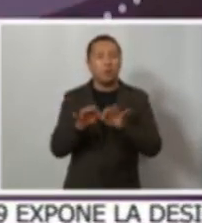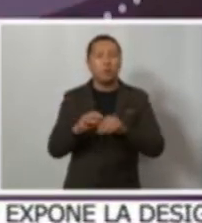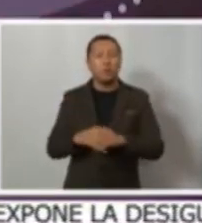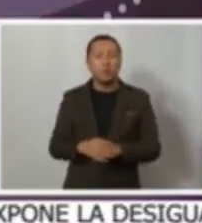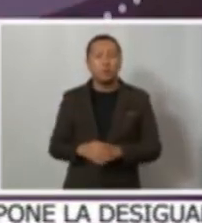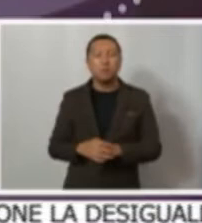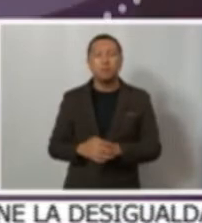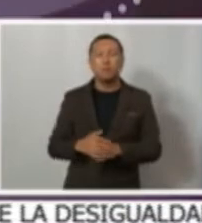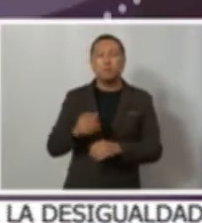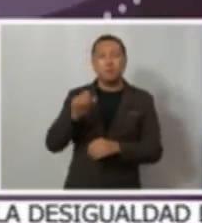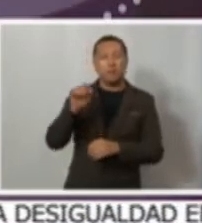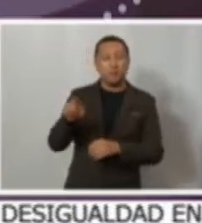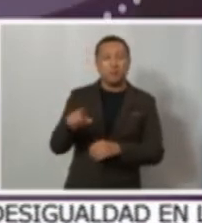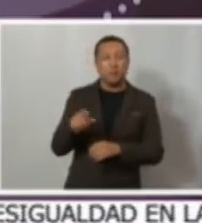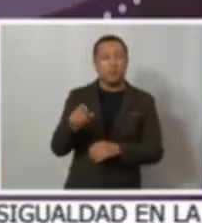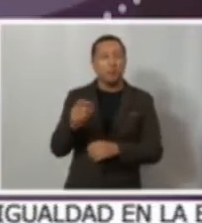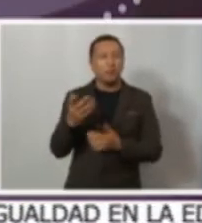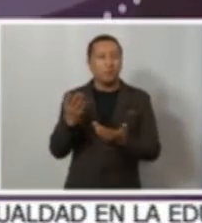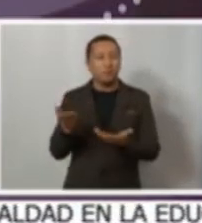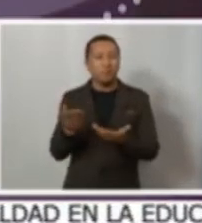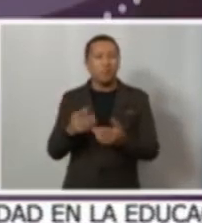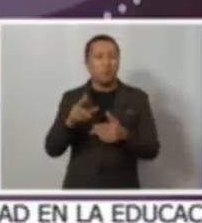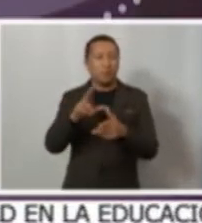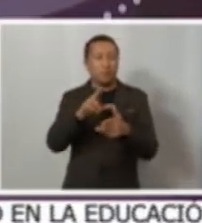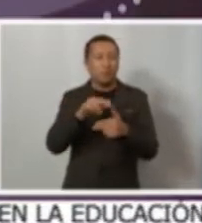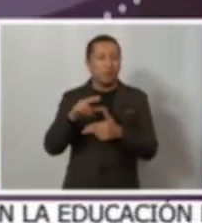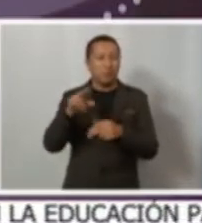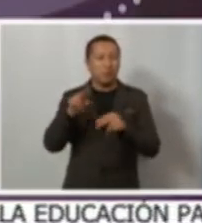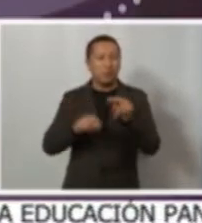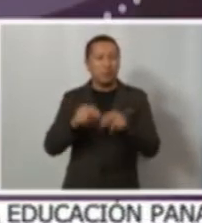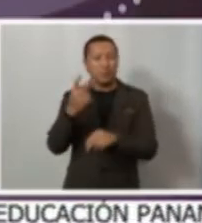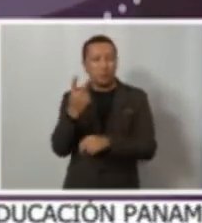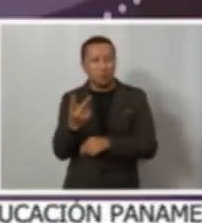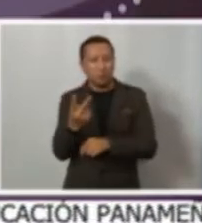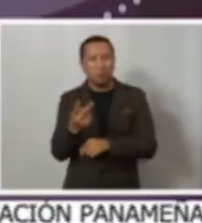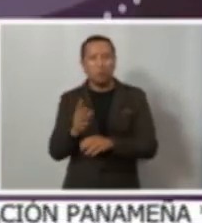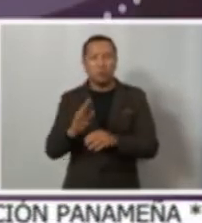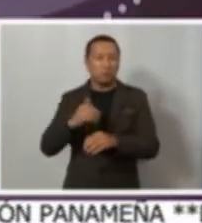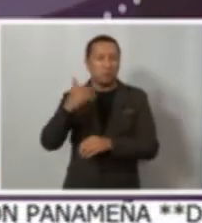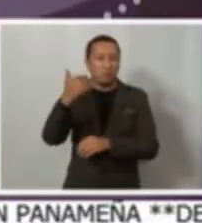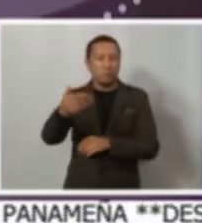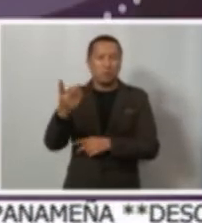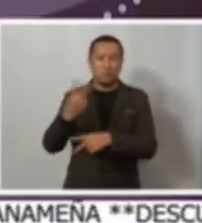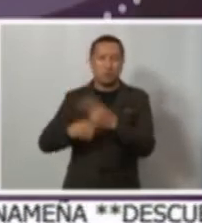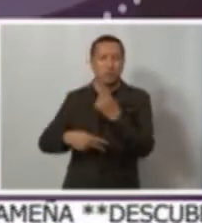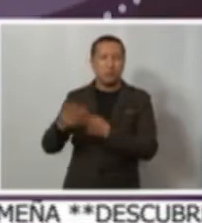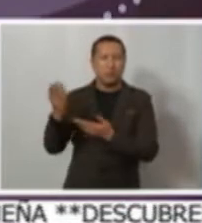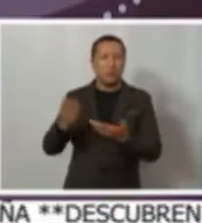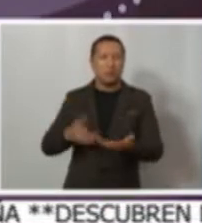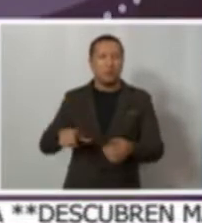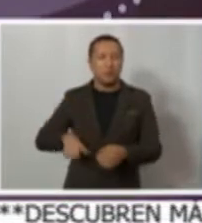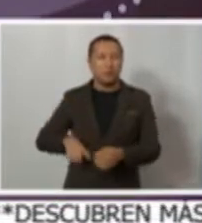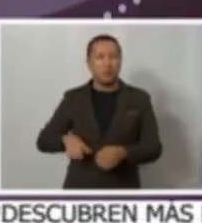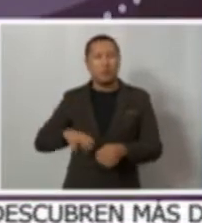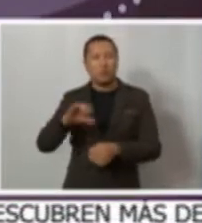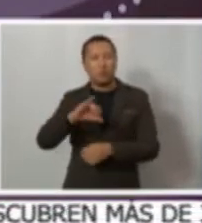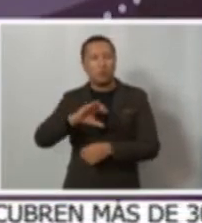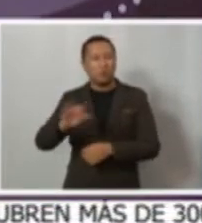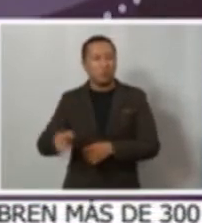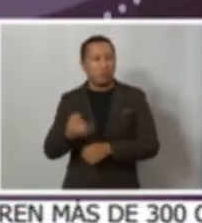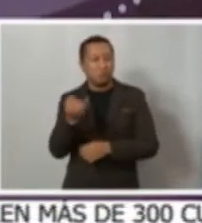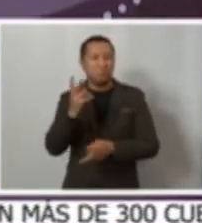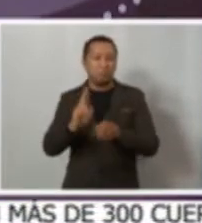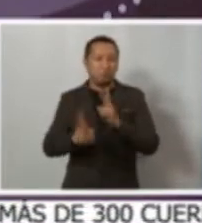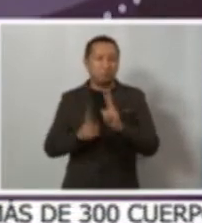instancias oficiales, categoría 2. Platicaremos, le digo, más adelante con el gobernador Carlos Joaquín. Y en este punto quiero